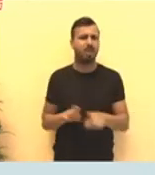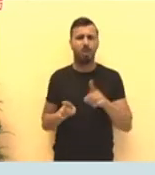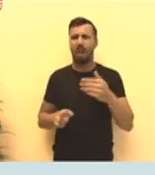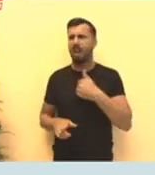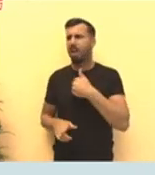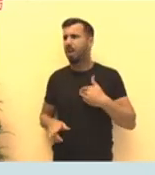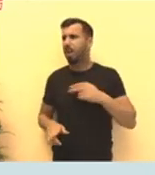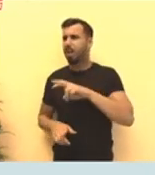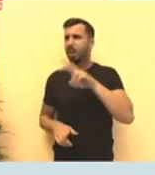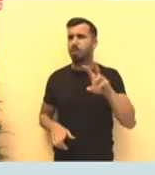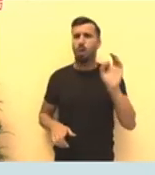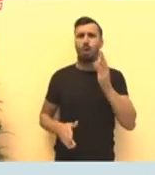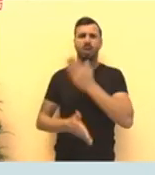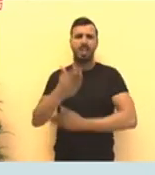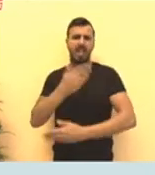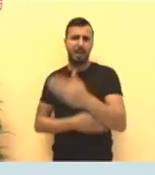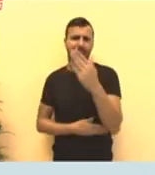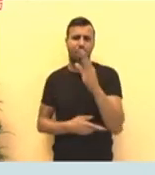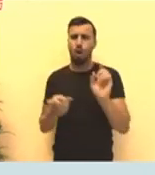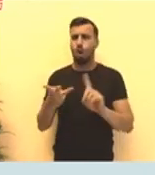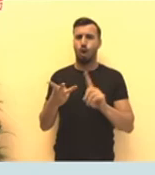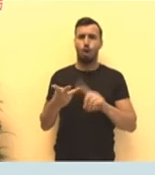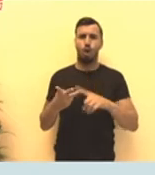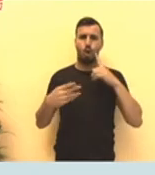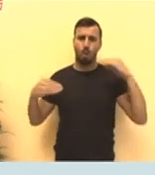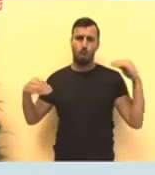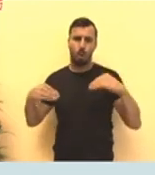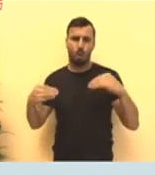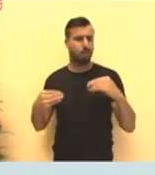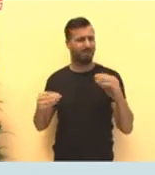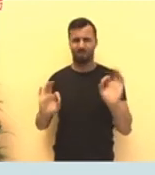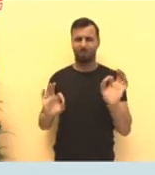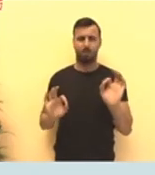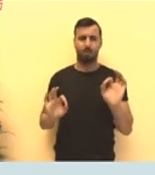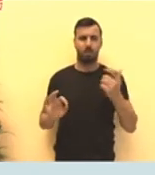como discapacitados, ni nada de eso, como personas, con nombres y apellidos.